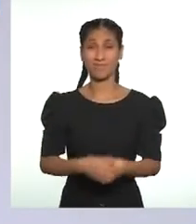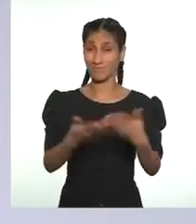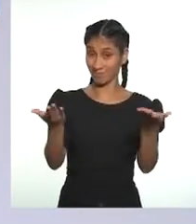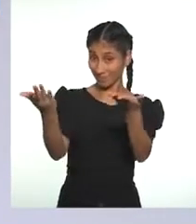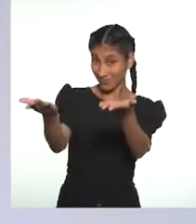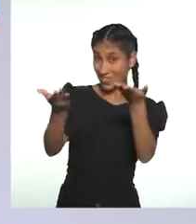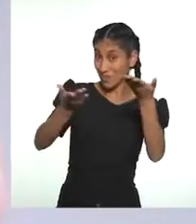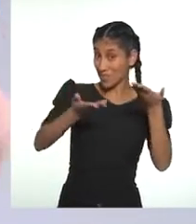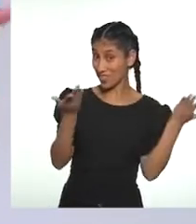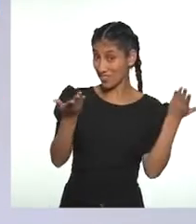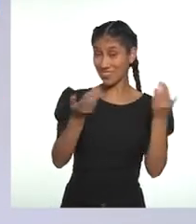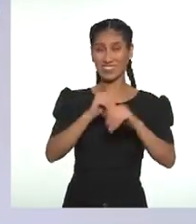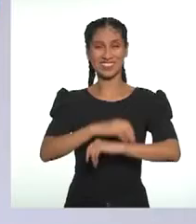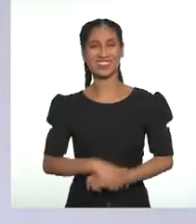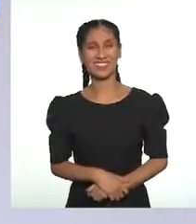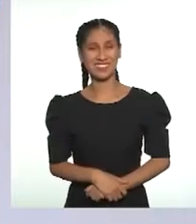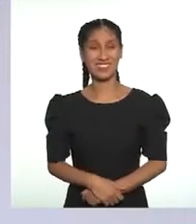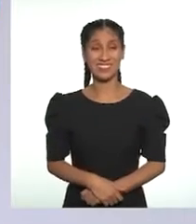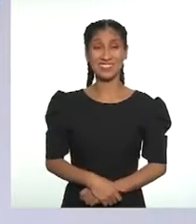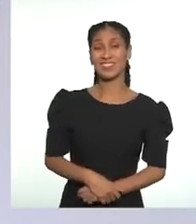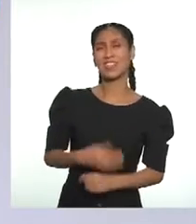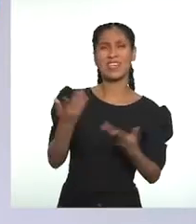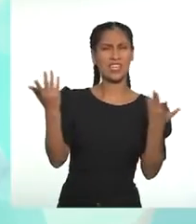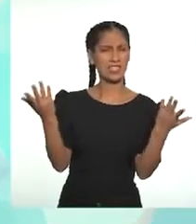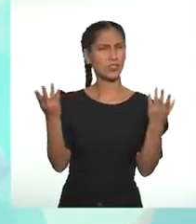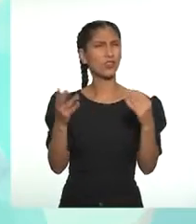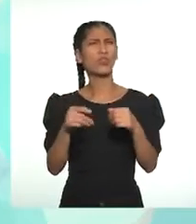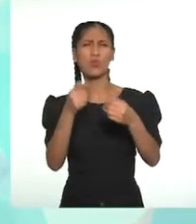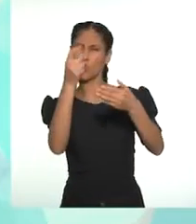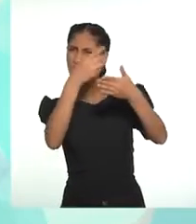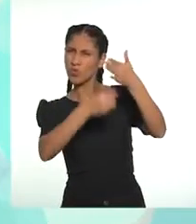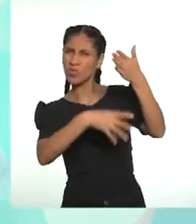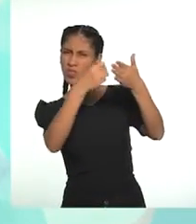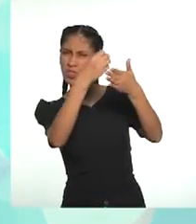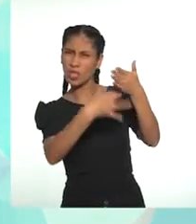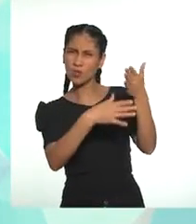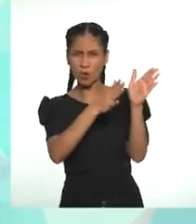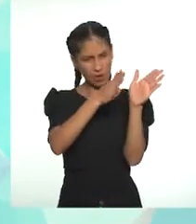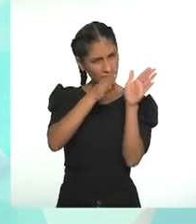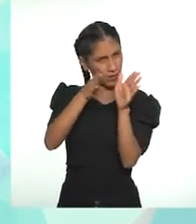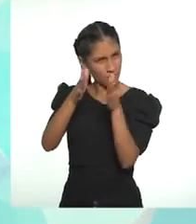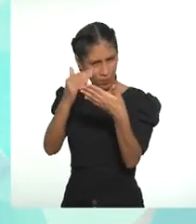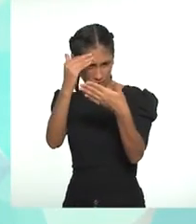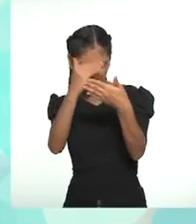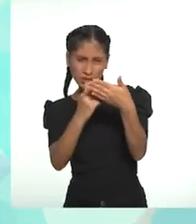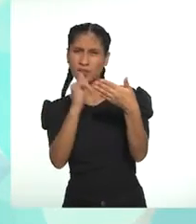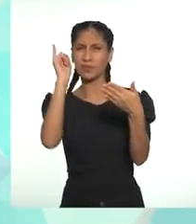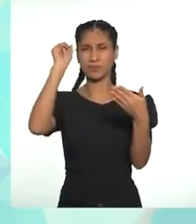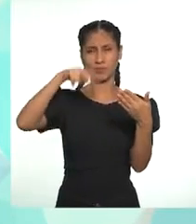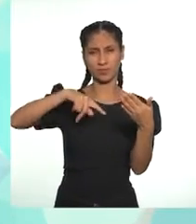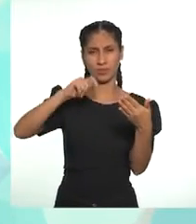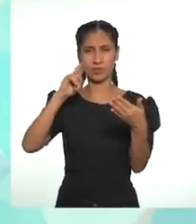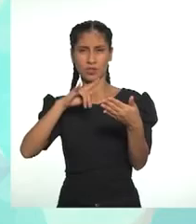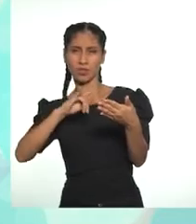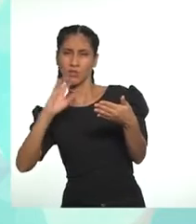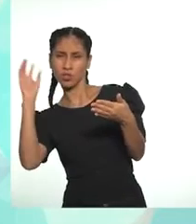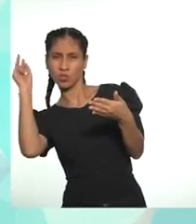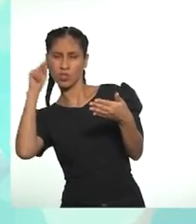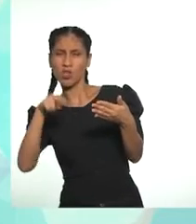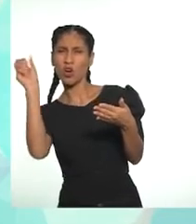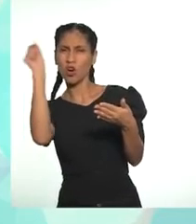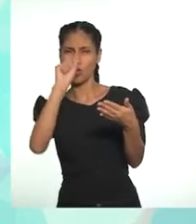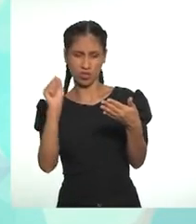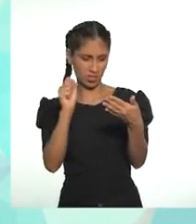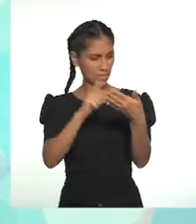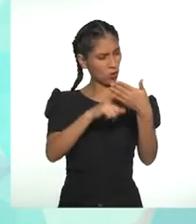nosotras y nosotros. Bienvenidas y bienvenidos. Es aquel tipo de texto que se compone de instrucciones, es decir, que le